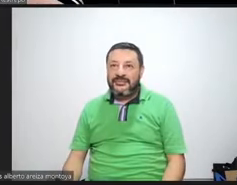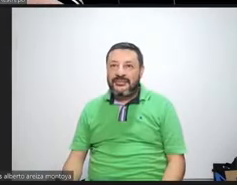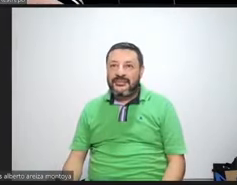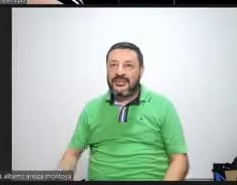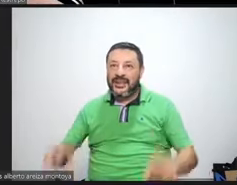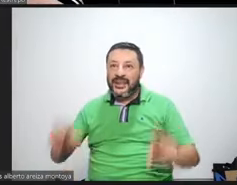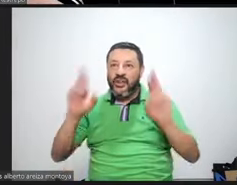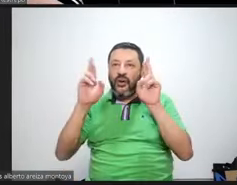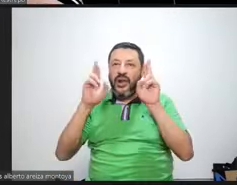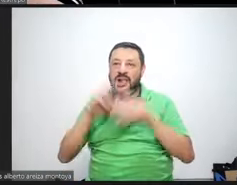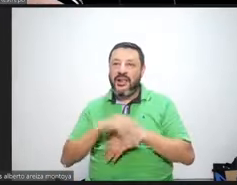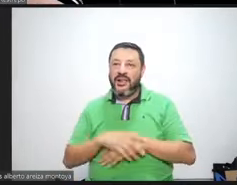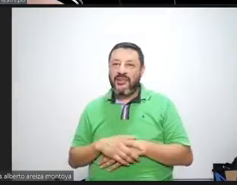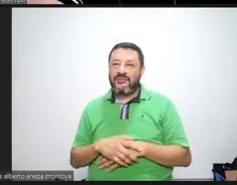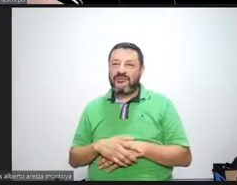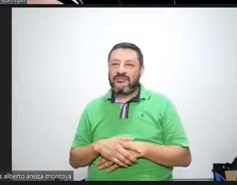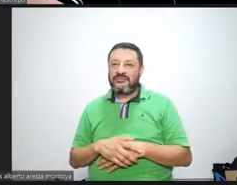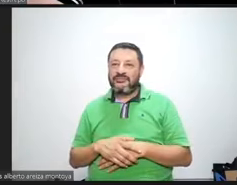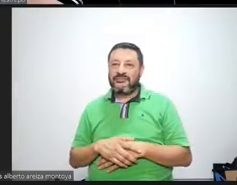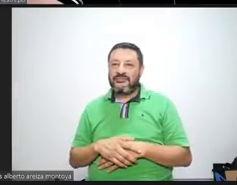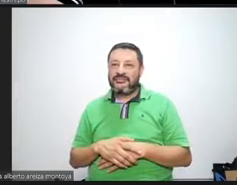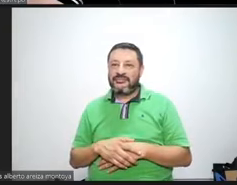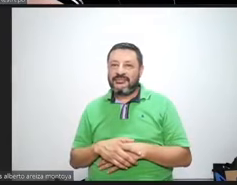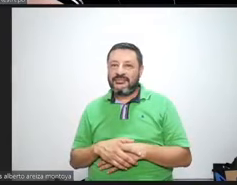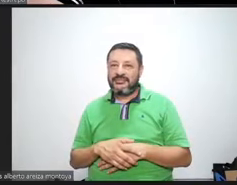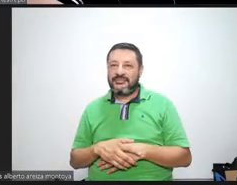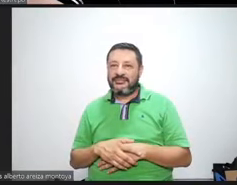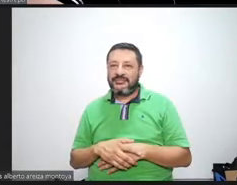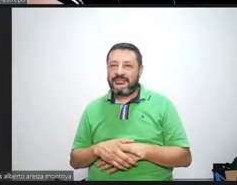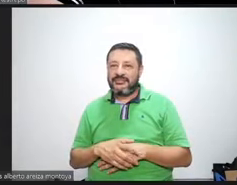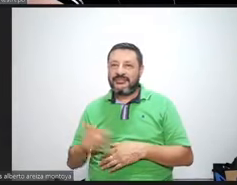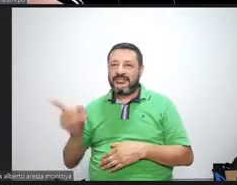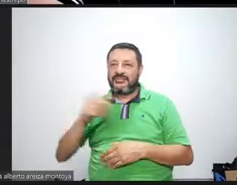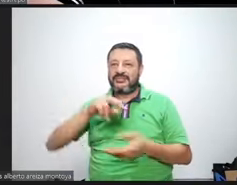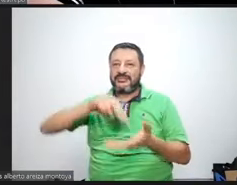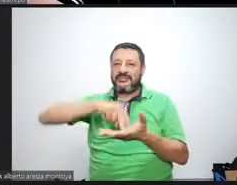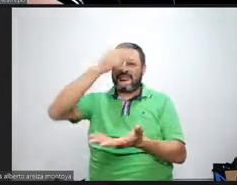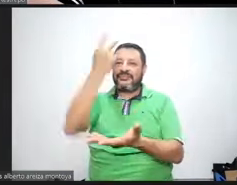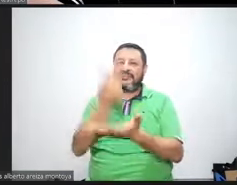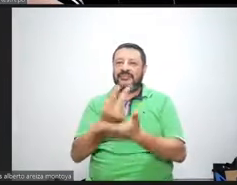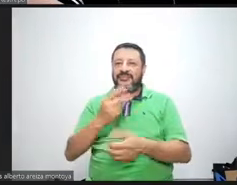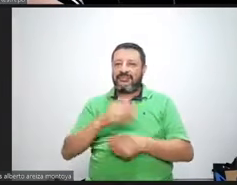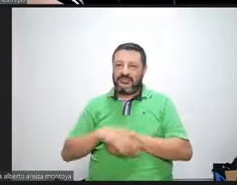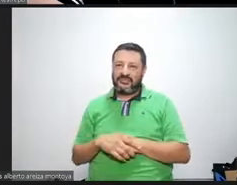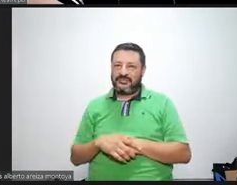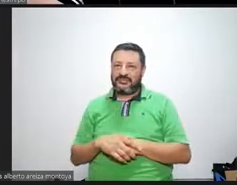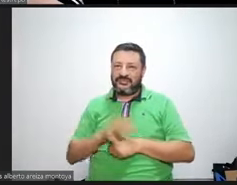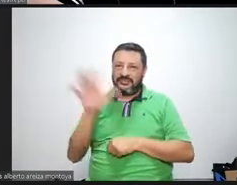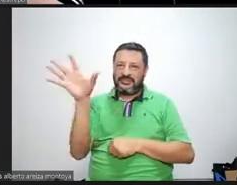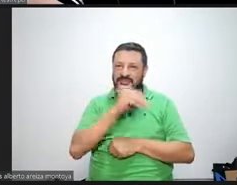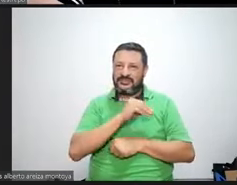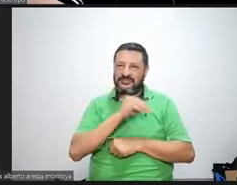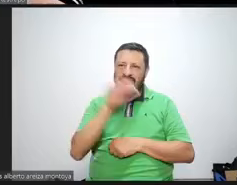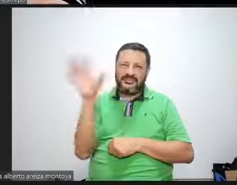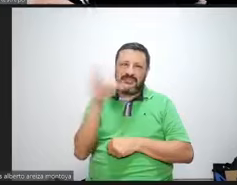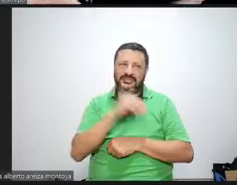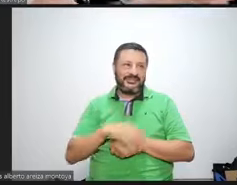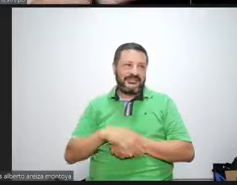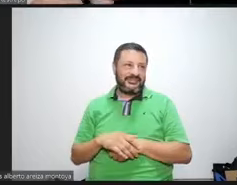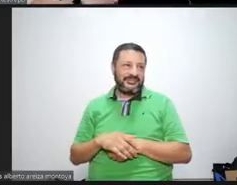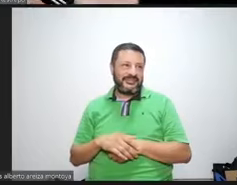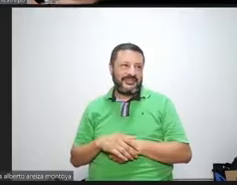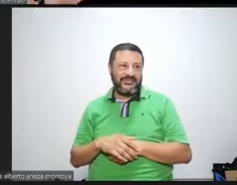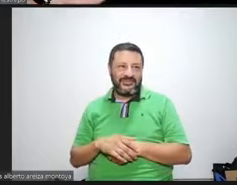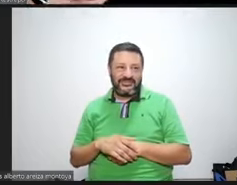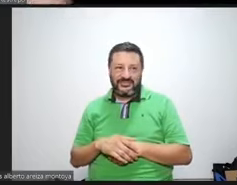Checho, todos los deportistas pasaran por gimnasia. O sea, todos nosotros pasáramos por gimnasio. O sea, es